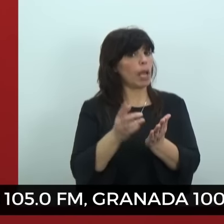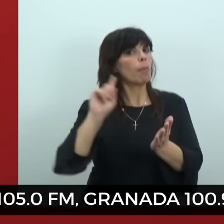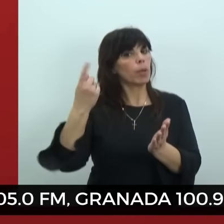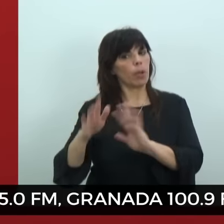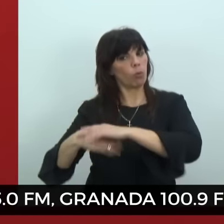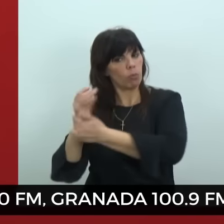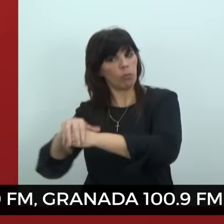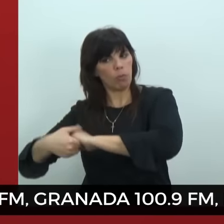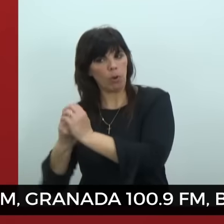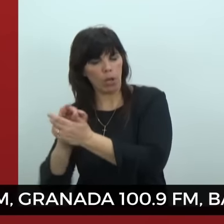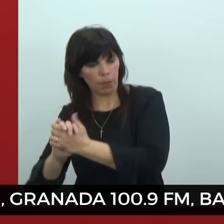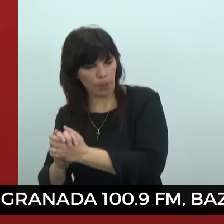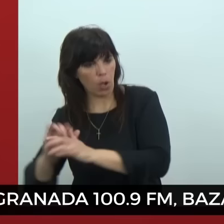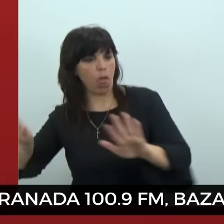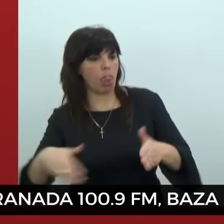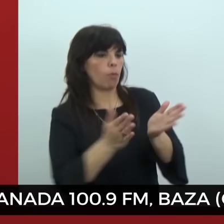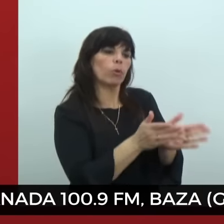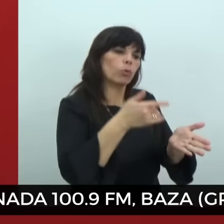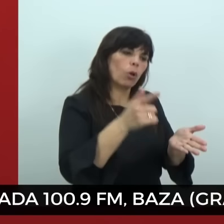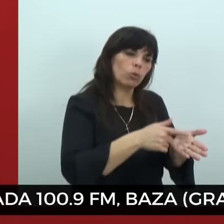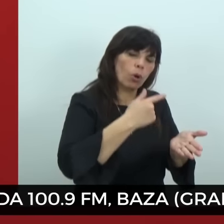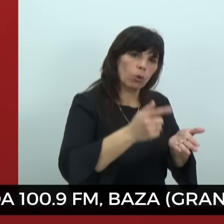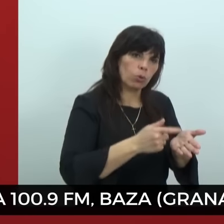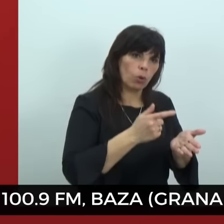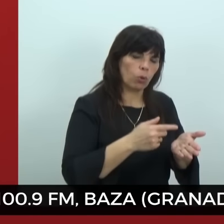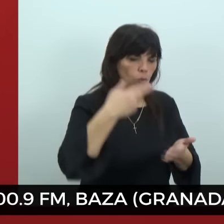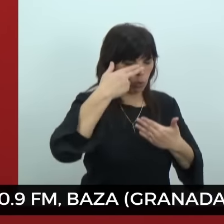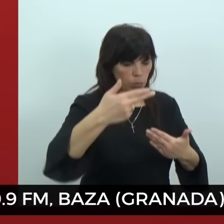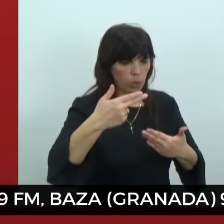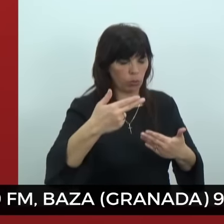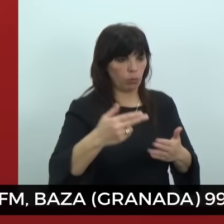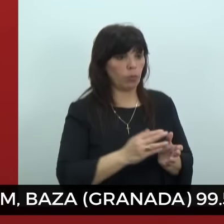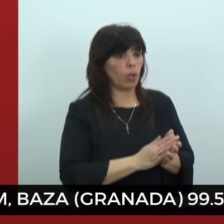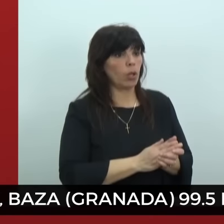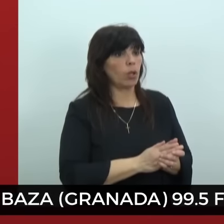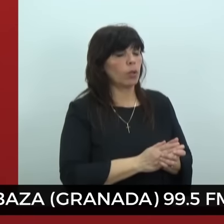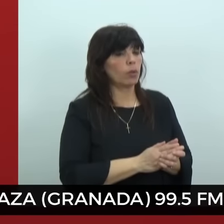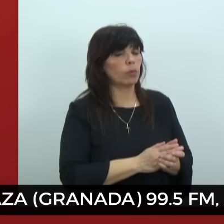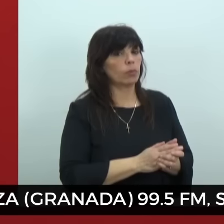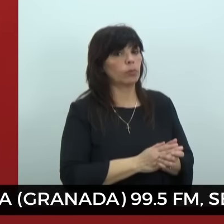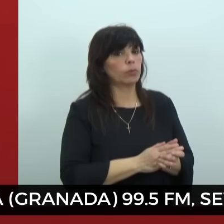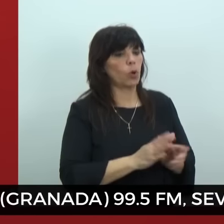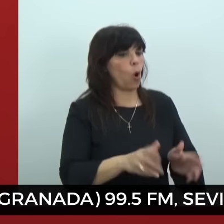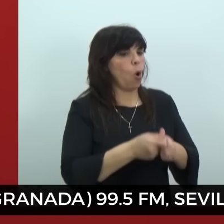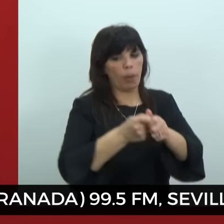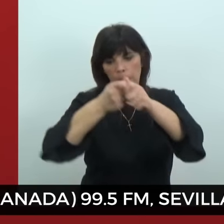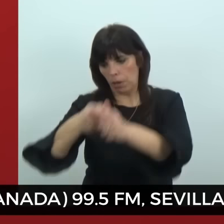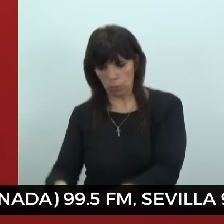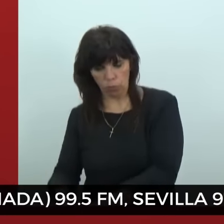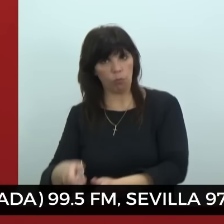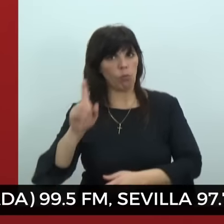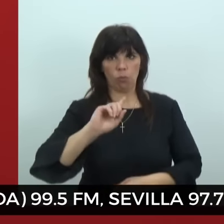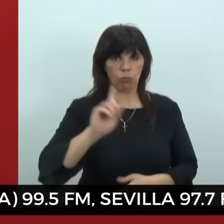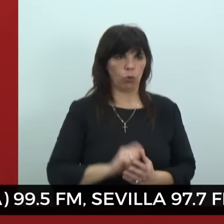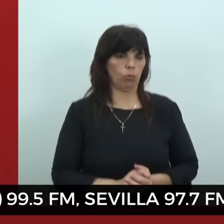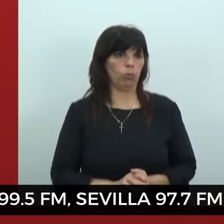Biblia. Jamás, never. Jamás. Le tengo un respeto. Y tampoco pongo la Biblia en el suelo.